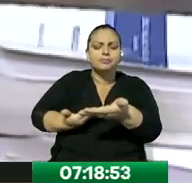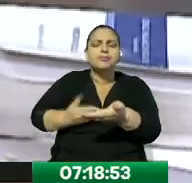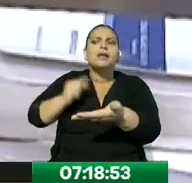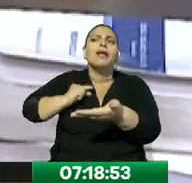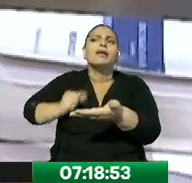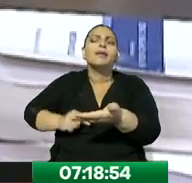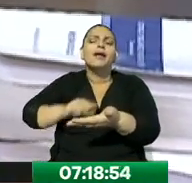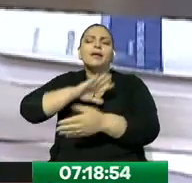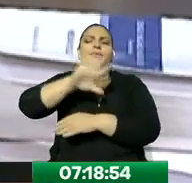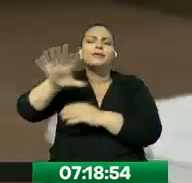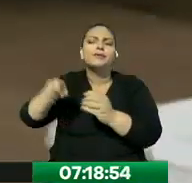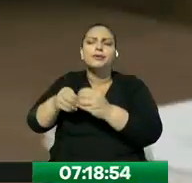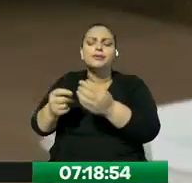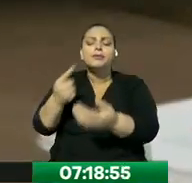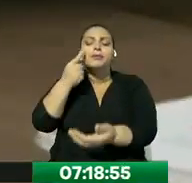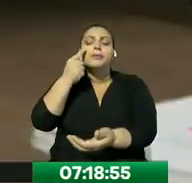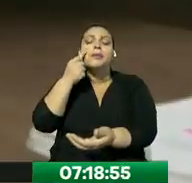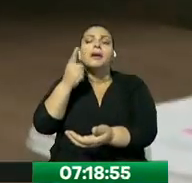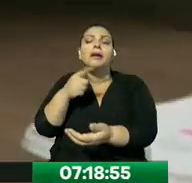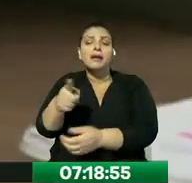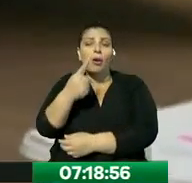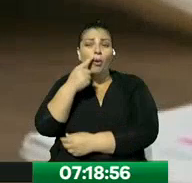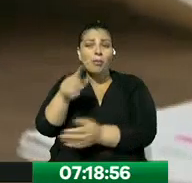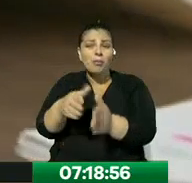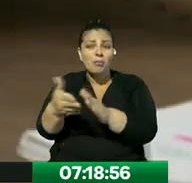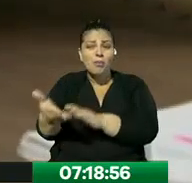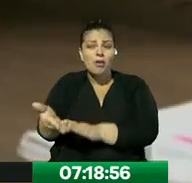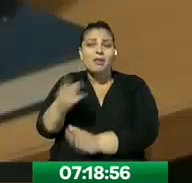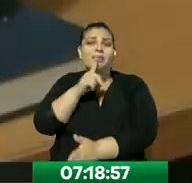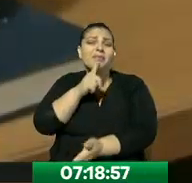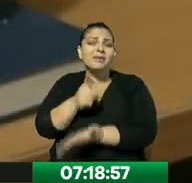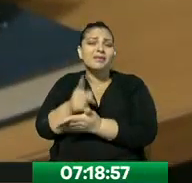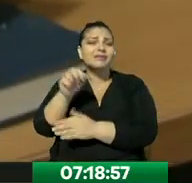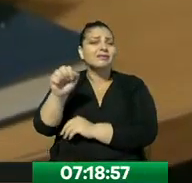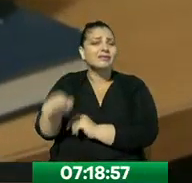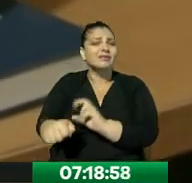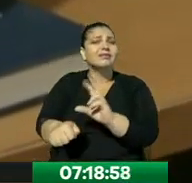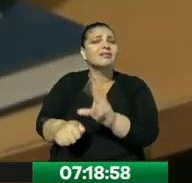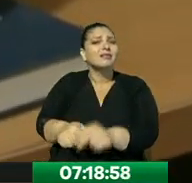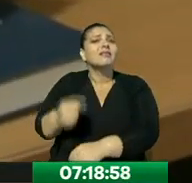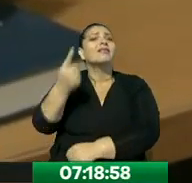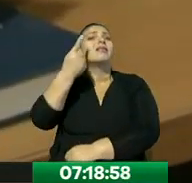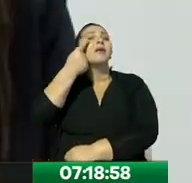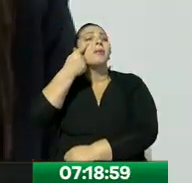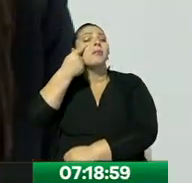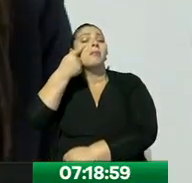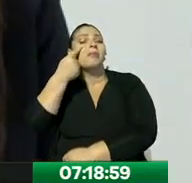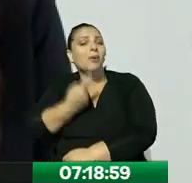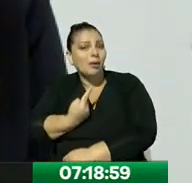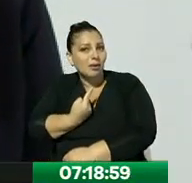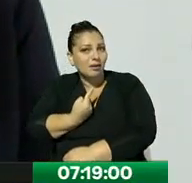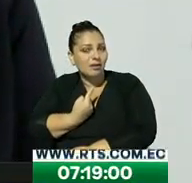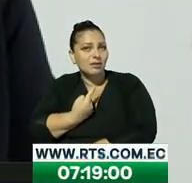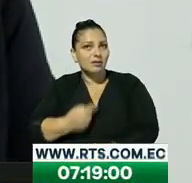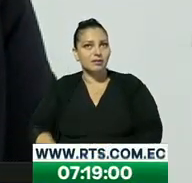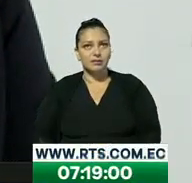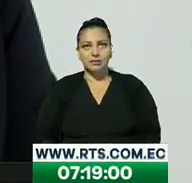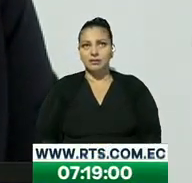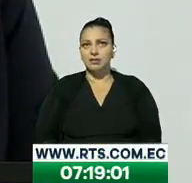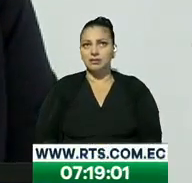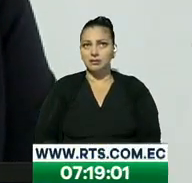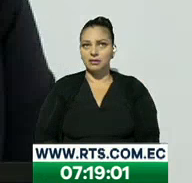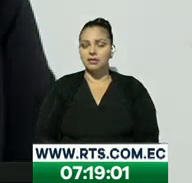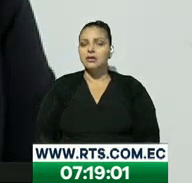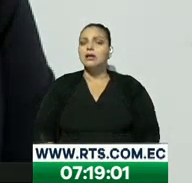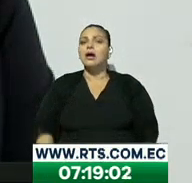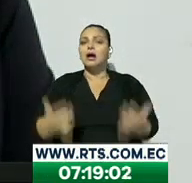llamado a las fiscalías de Ecuador y Colombia y a la justicia para que las investigaciones no cesen. Reiterar nuestra necesidad de que se